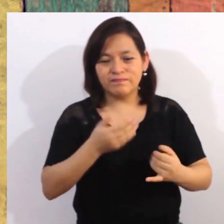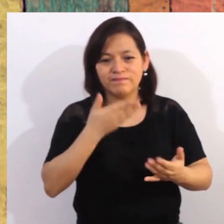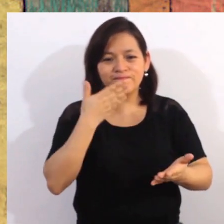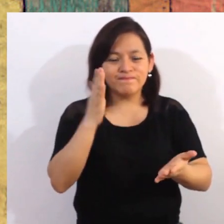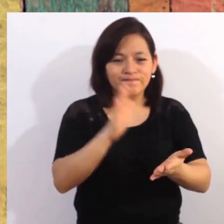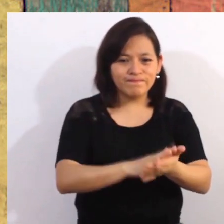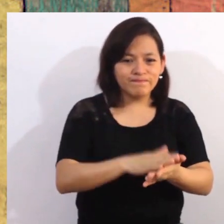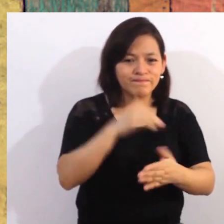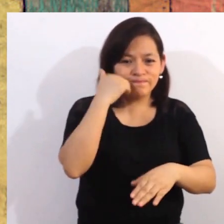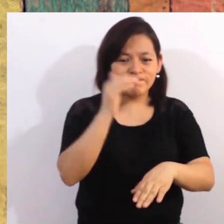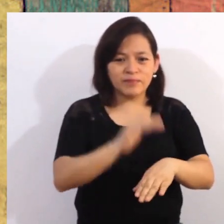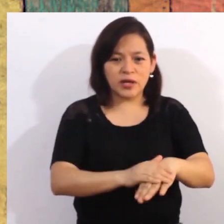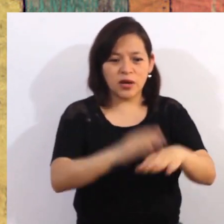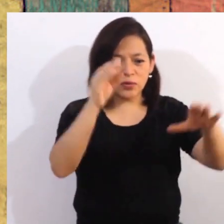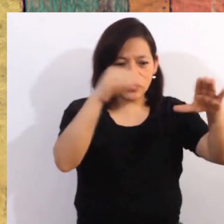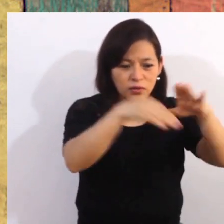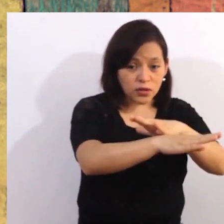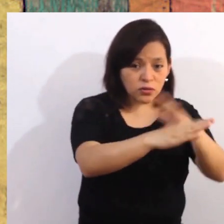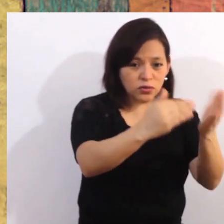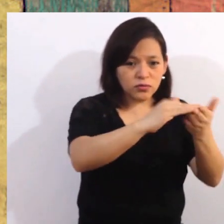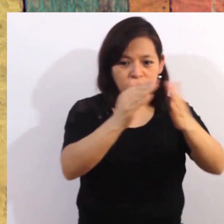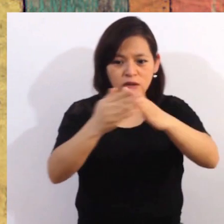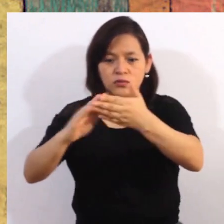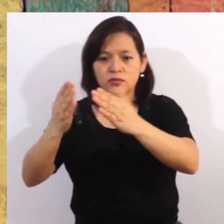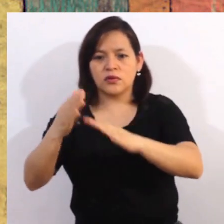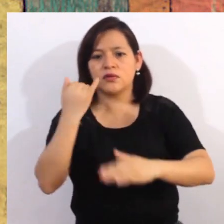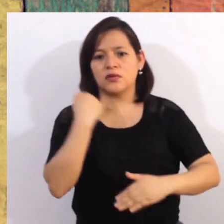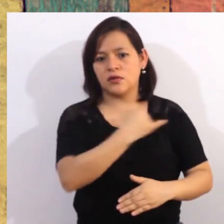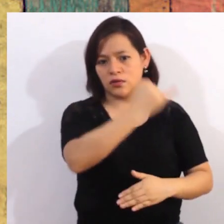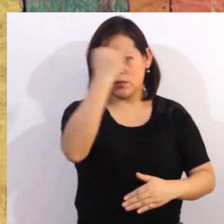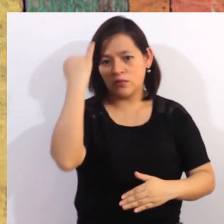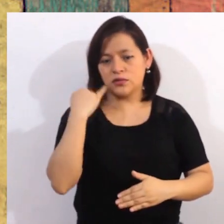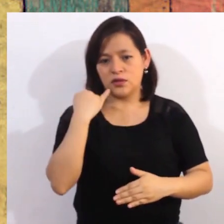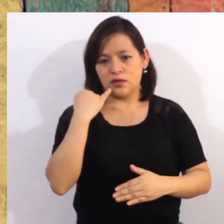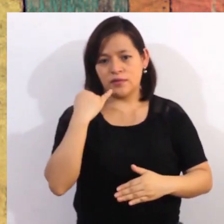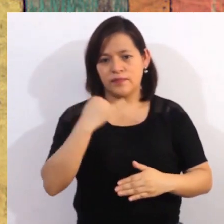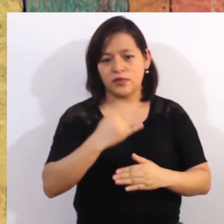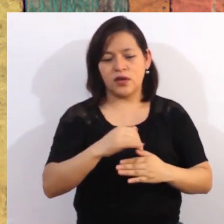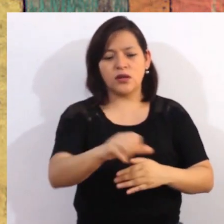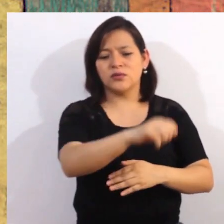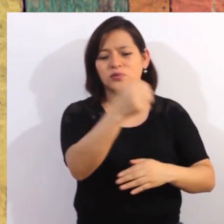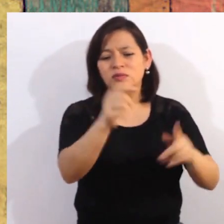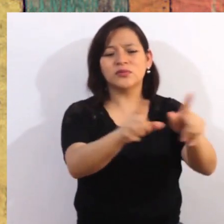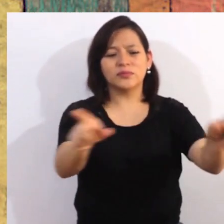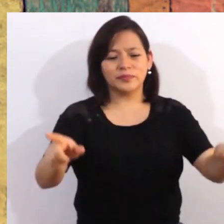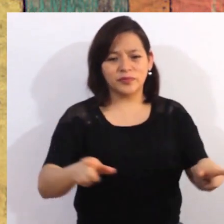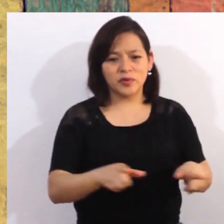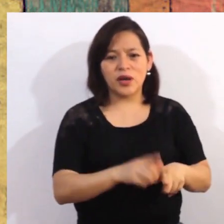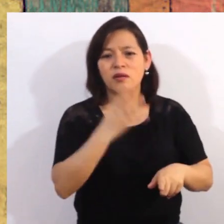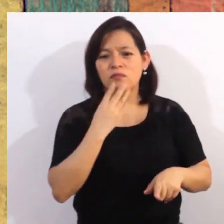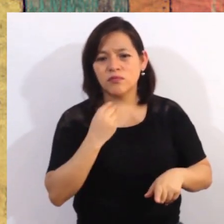dentro aún de la propia ciudad de Jerusalén. Ni qué decir de los pueblos de alrededor, en la provincia y en el reino de